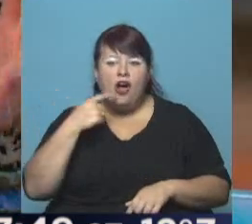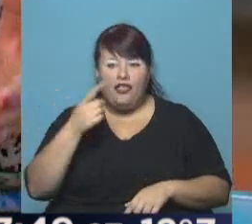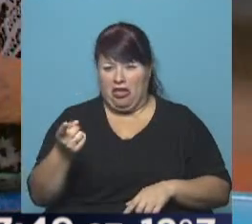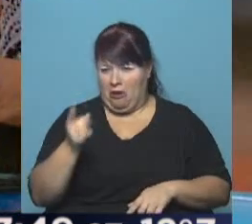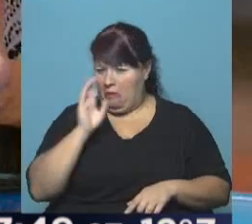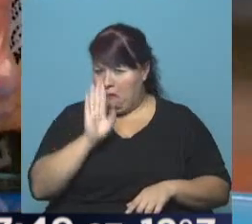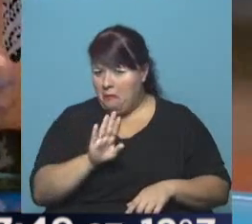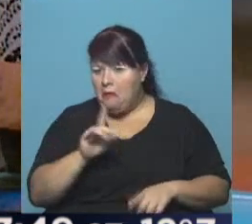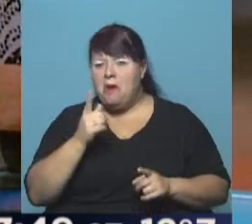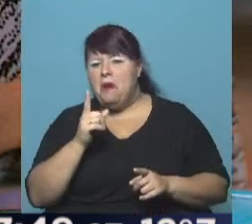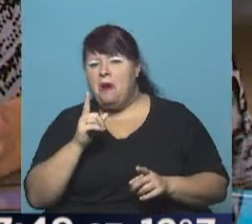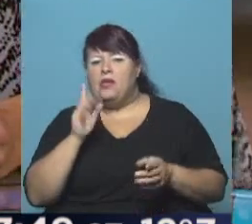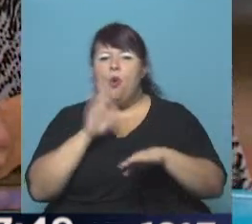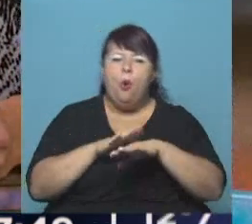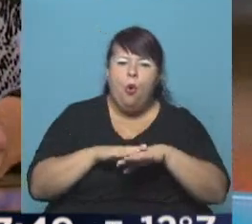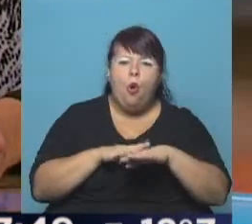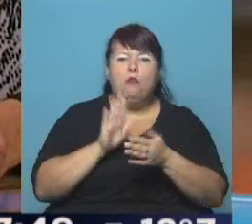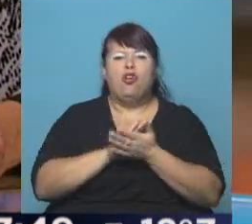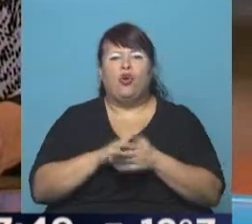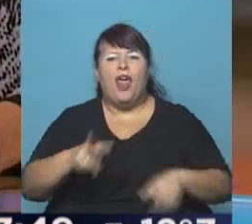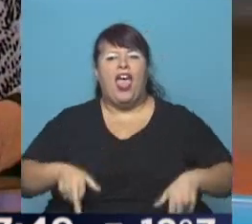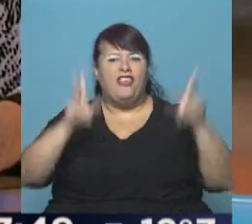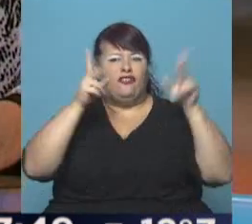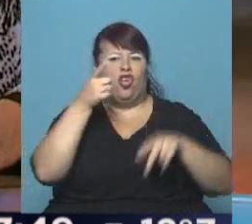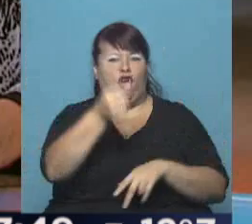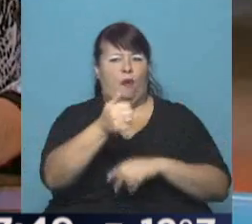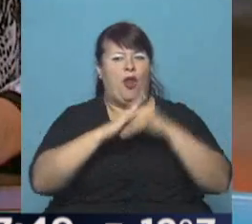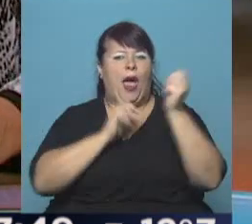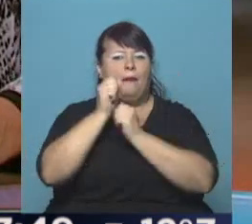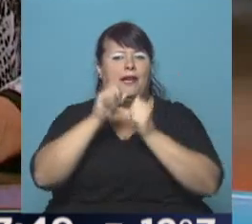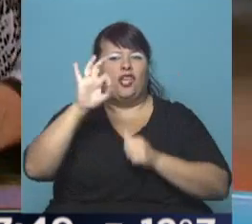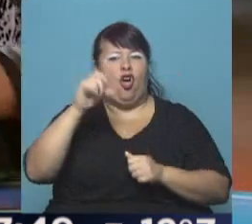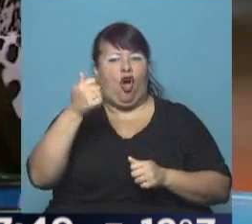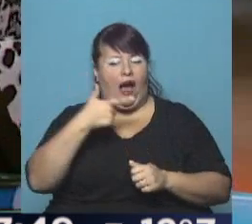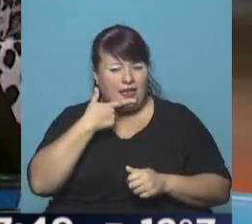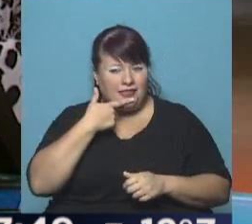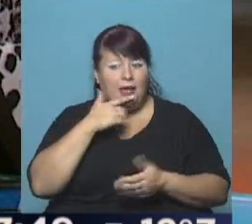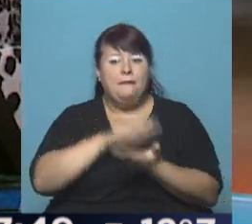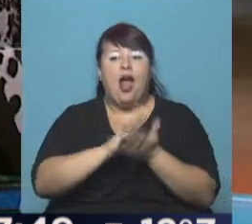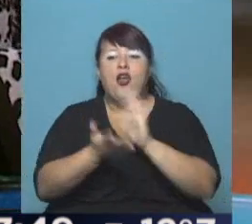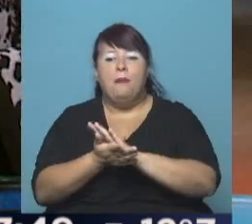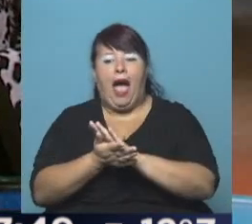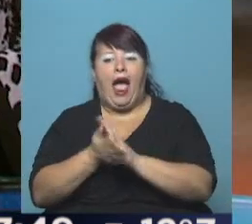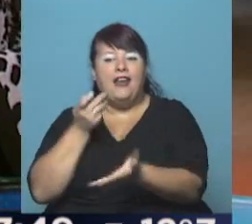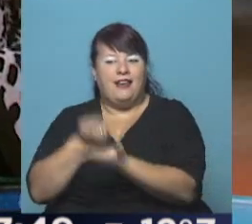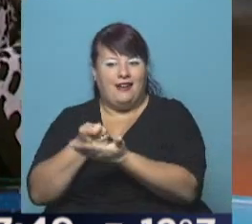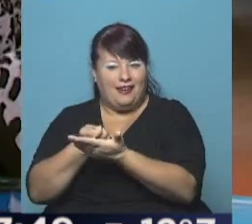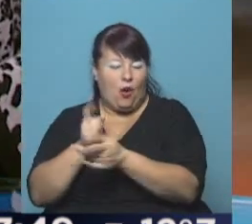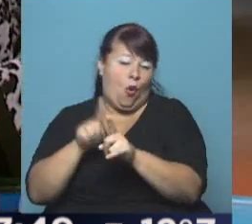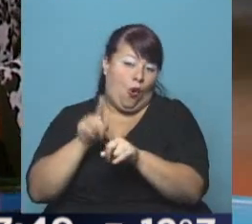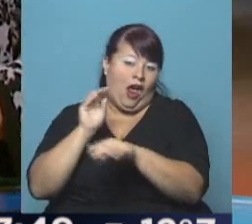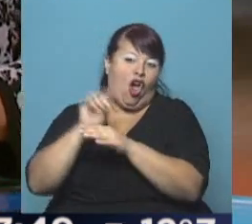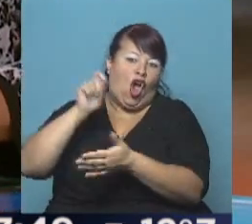negó, claro, que tuviera que ver con el edificio comprado por la constructora OAS a cambio